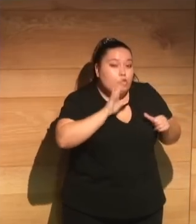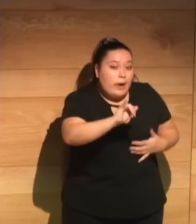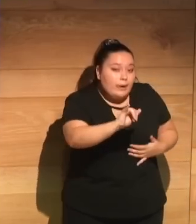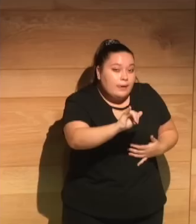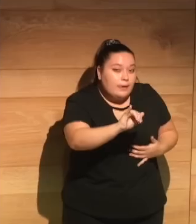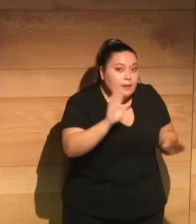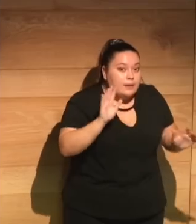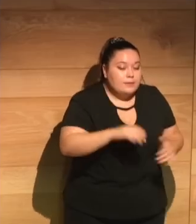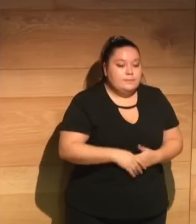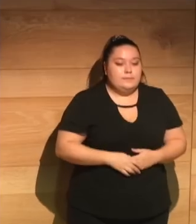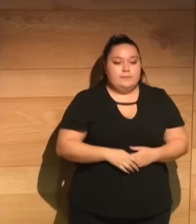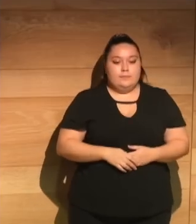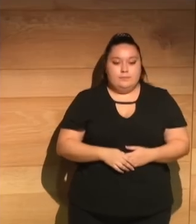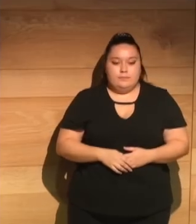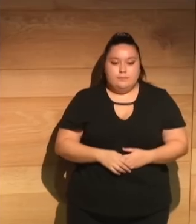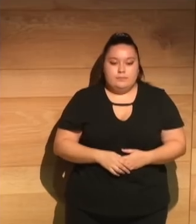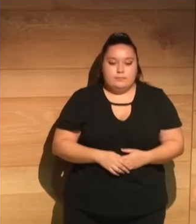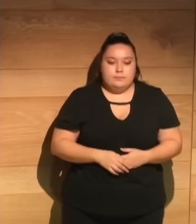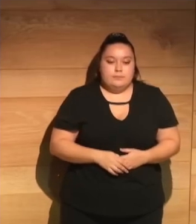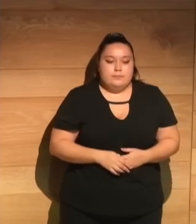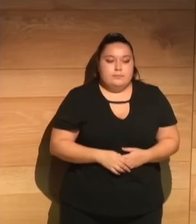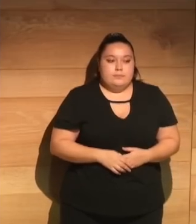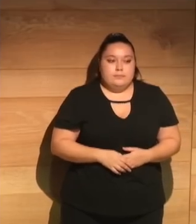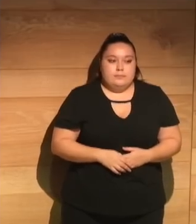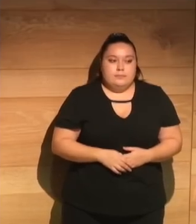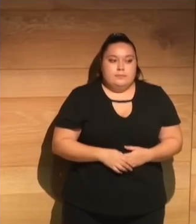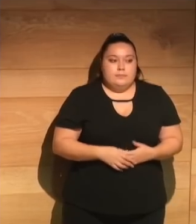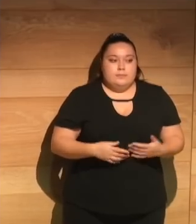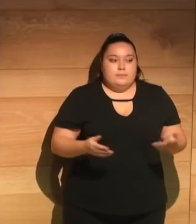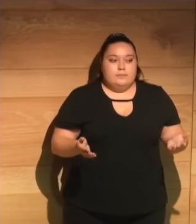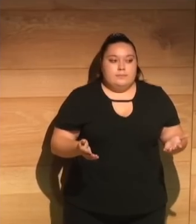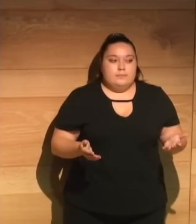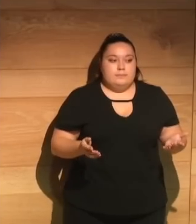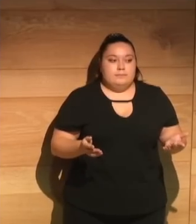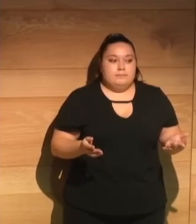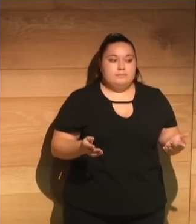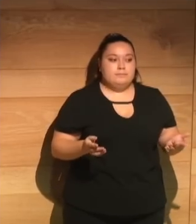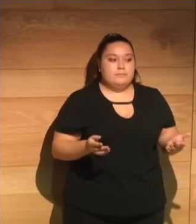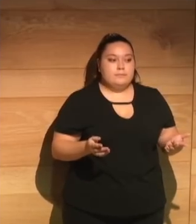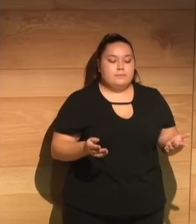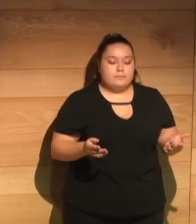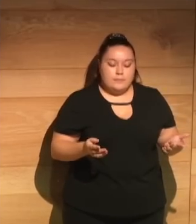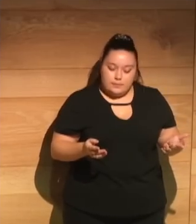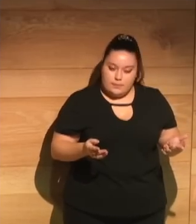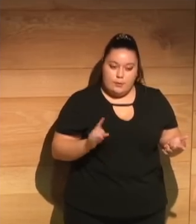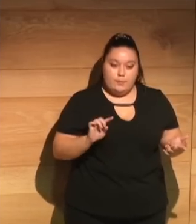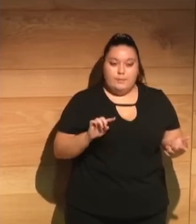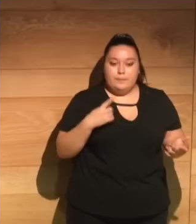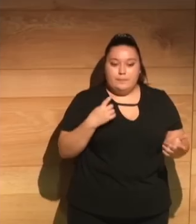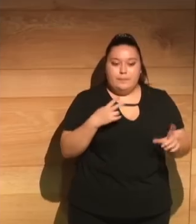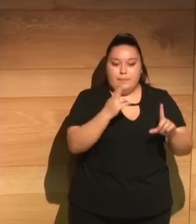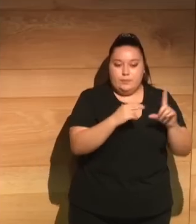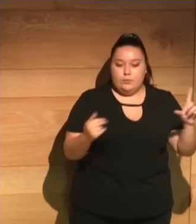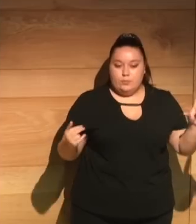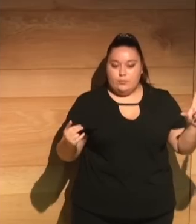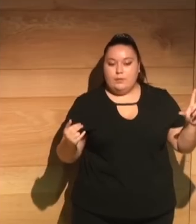¡Seguro! ¿Qué hemos dejado establecido antes, Javi? Lo primero que hace el ser humano con cualquier innovación es pintar un pene. Ya. Claro,